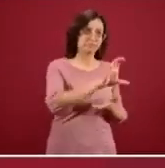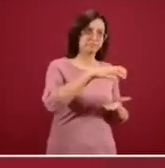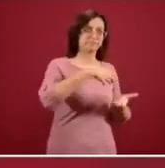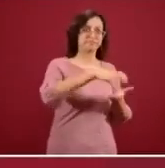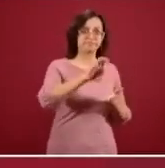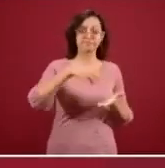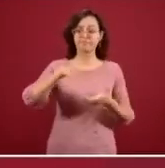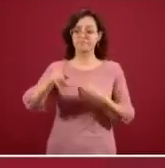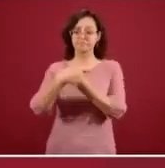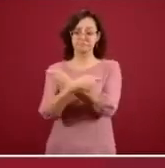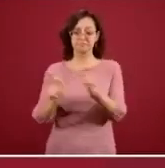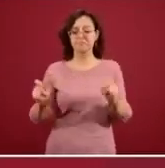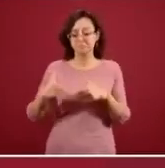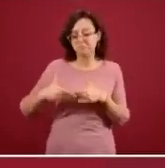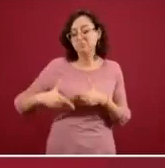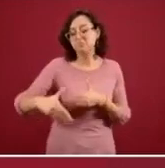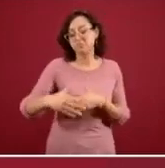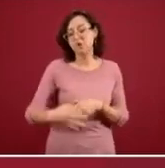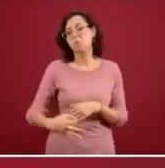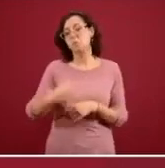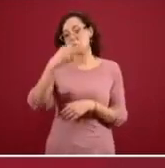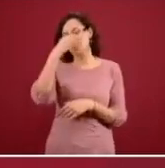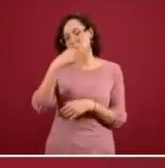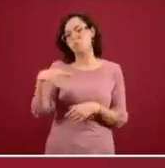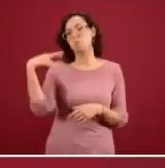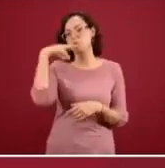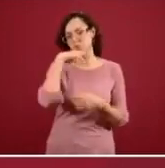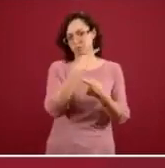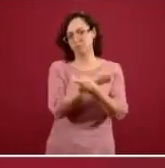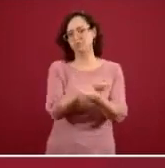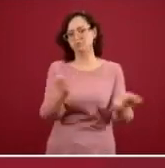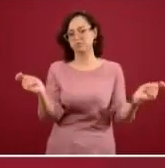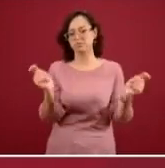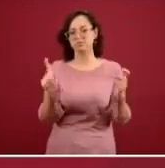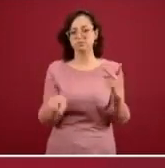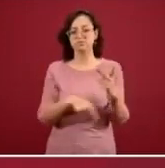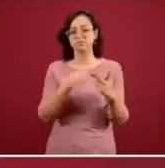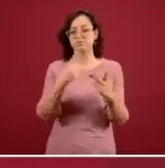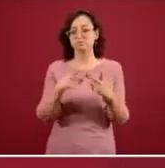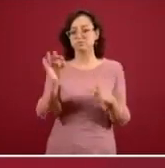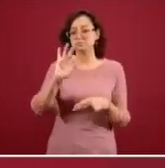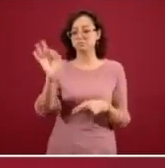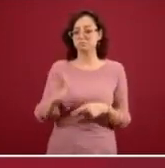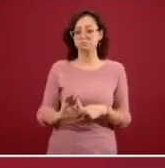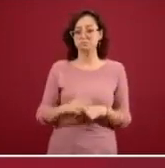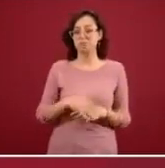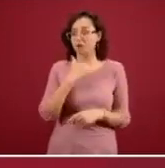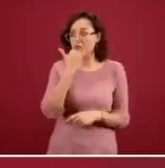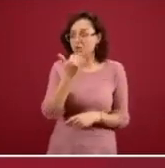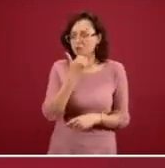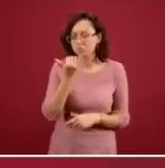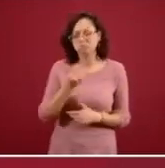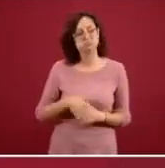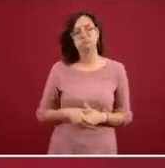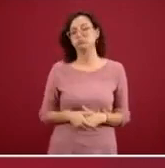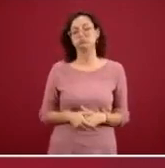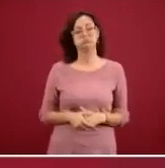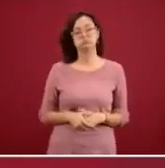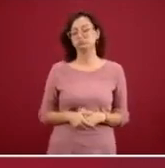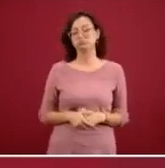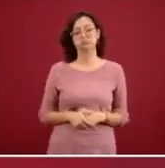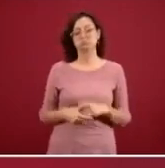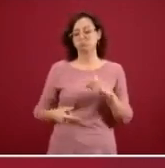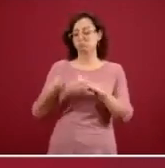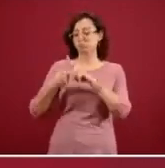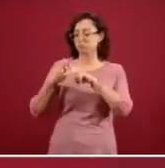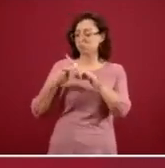entonces pensamos que no va a tardar mucho en que lleguen. Sobre lo que dice de las cifras, no hay ninguna reconsideración. Las cifras de